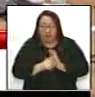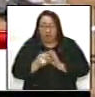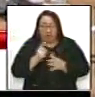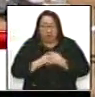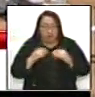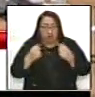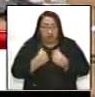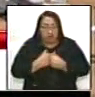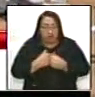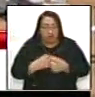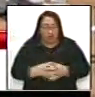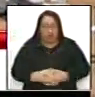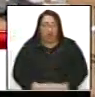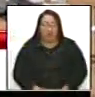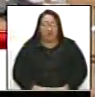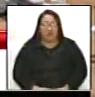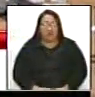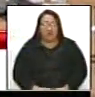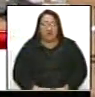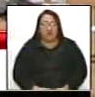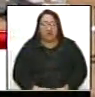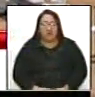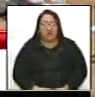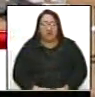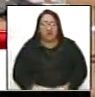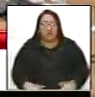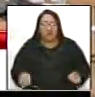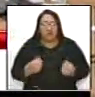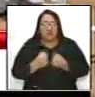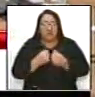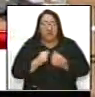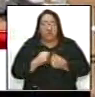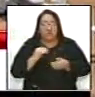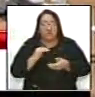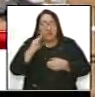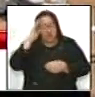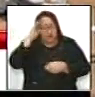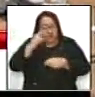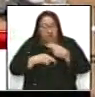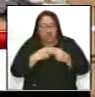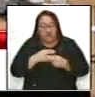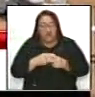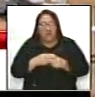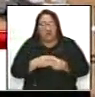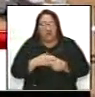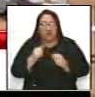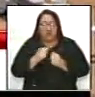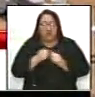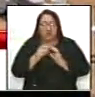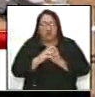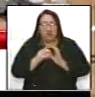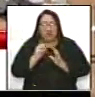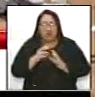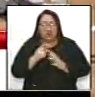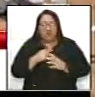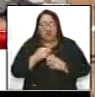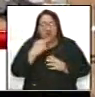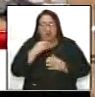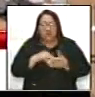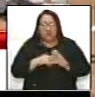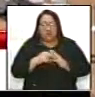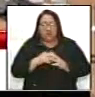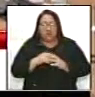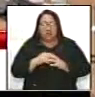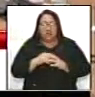sector, y no afecta a la Policía Nacional, pero en la Constitución determina que hay equiparidad entre